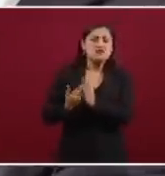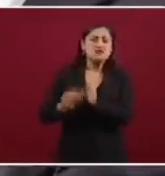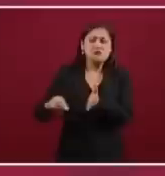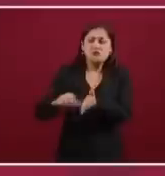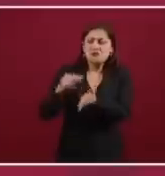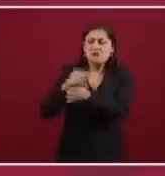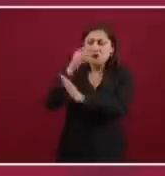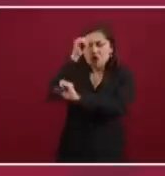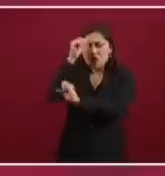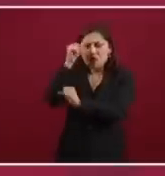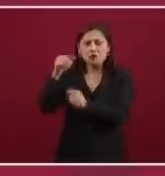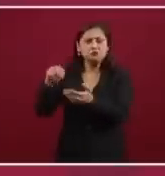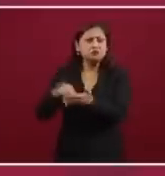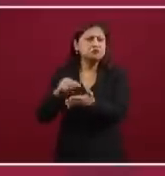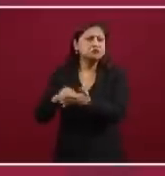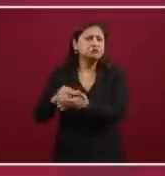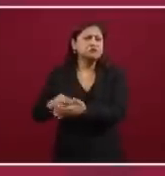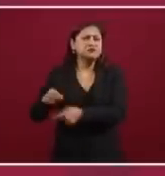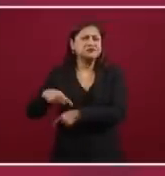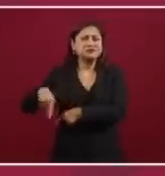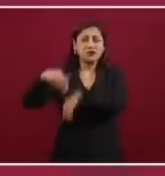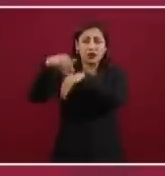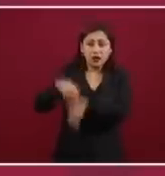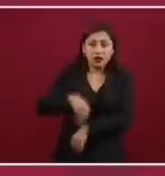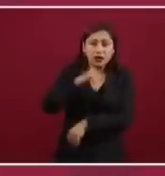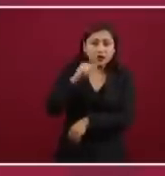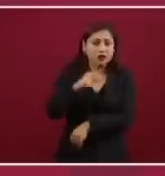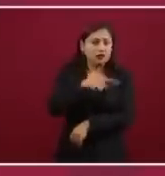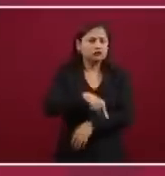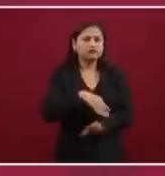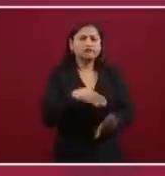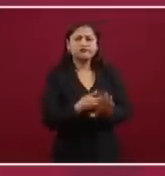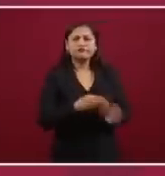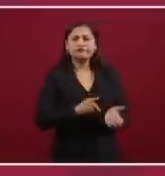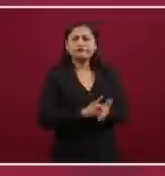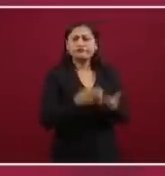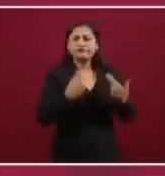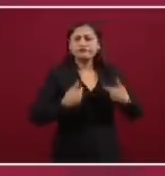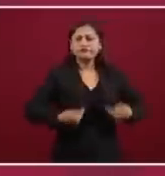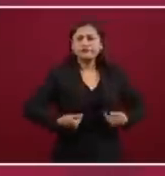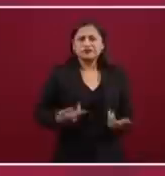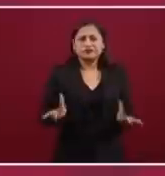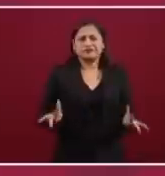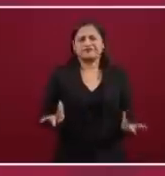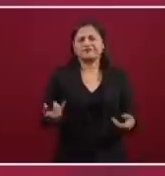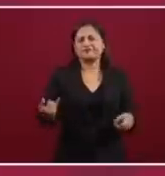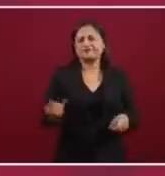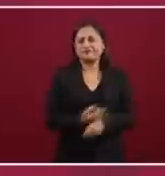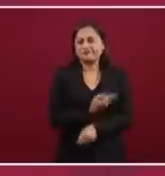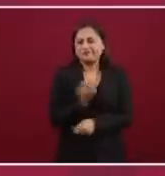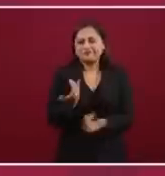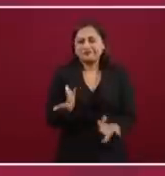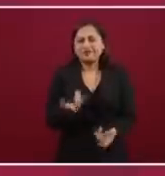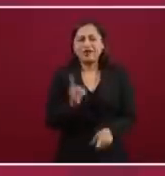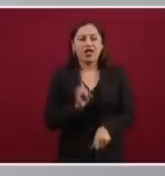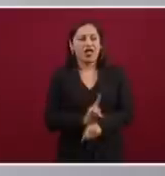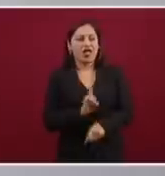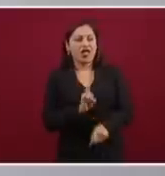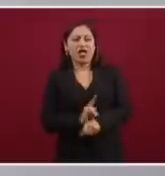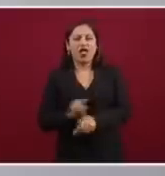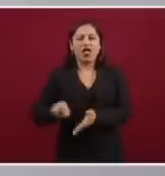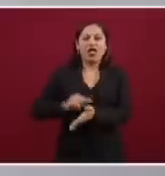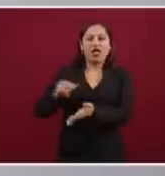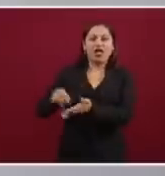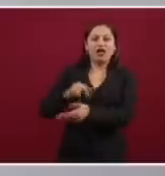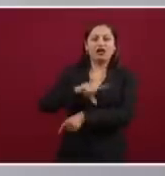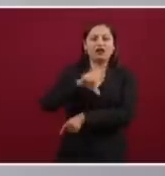los compromisos de respeto a los derechos humanos, y todo es pura simulación.